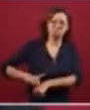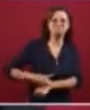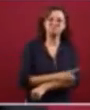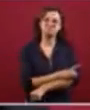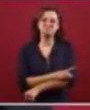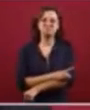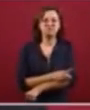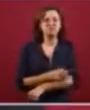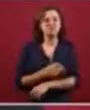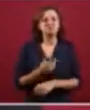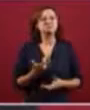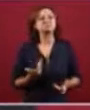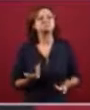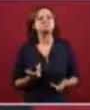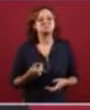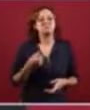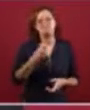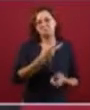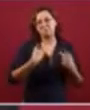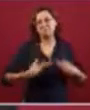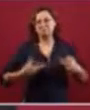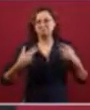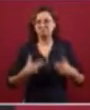que quiso